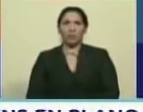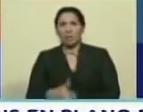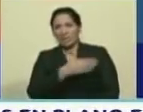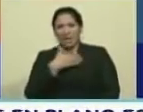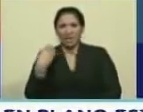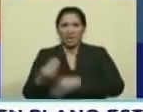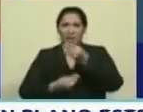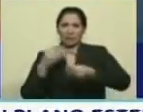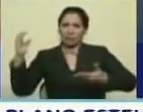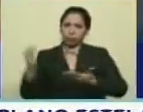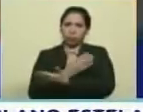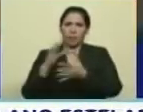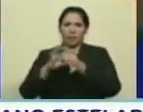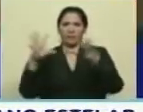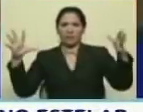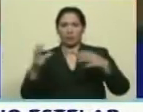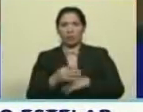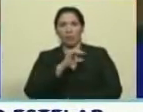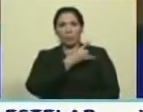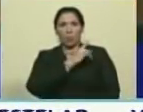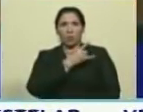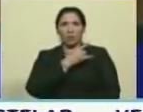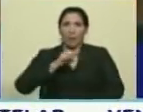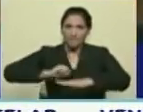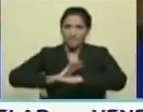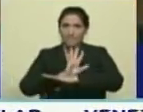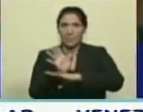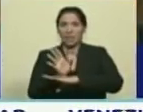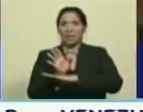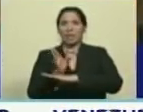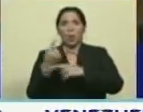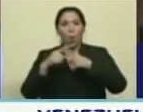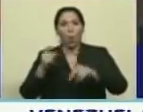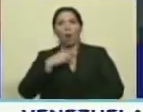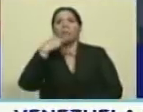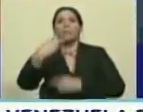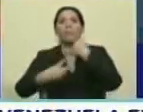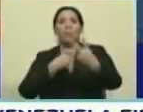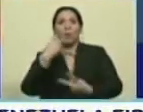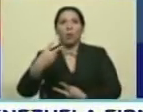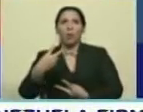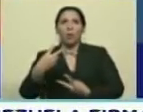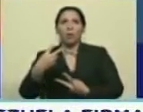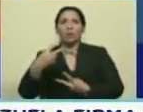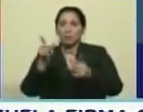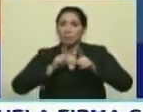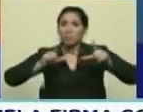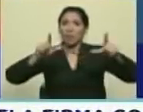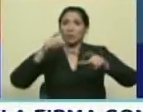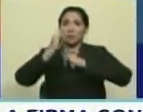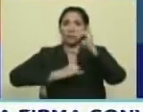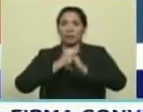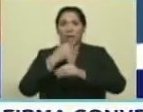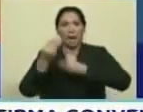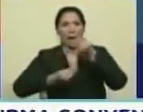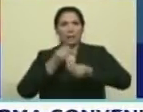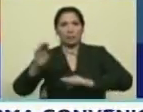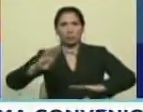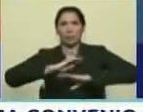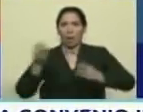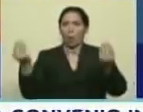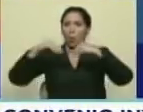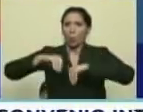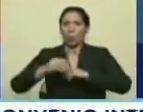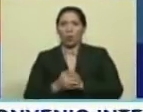pretensiones divisionistas. Fue el ALBA voz de nuestras voces que se alzó en espacios internacionales para hacer suyo el acuerdo de la